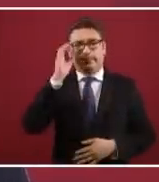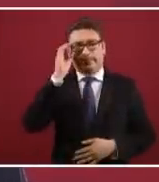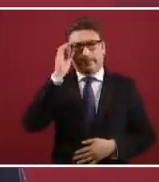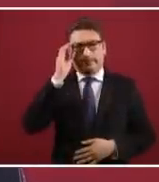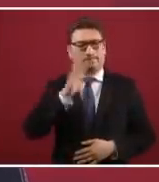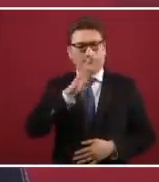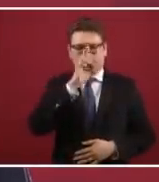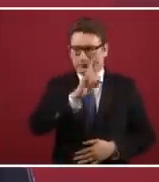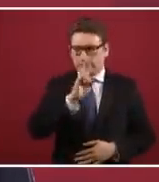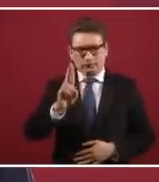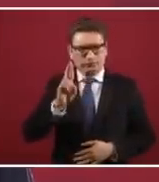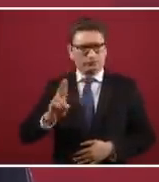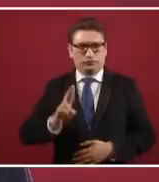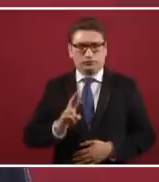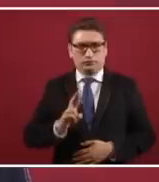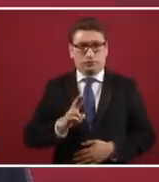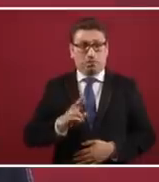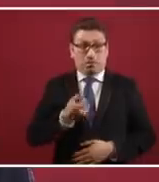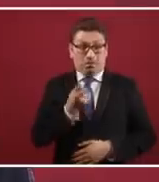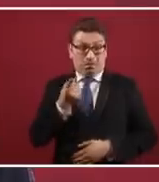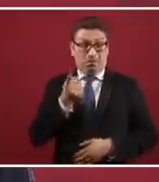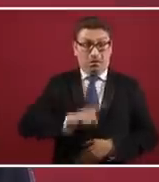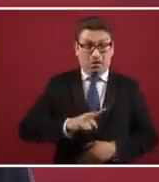respetuosos, no imponer